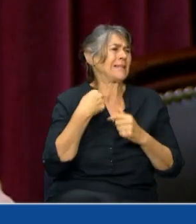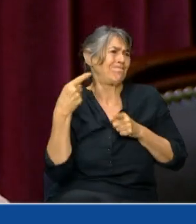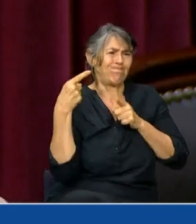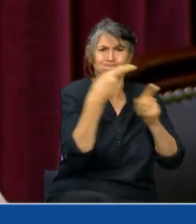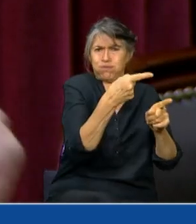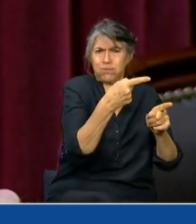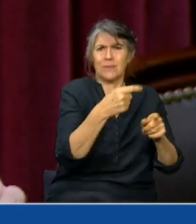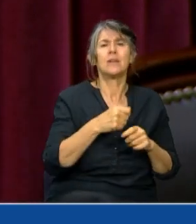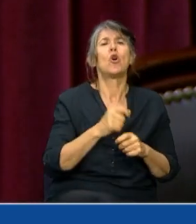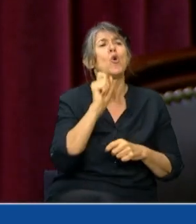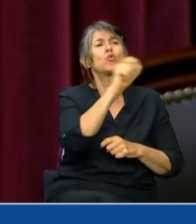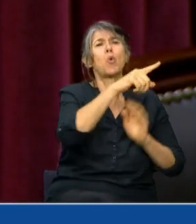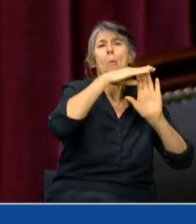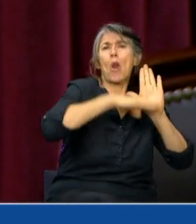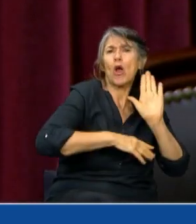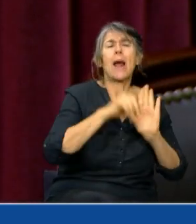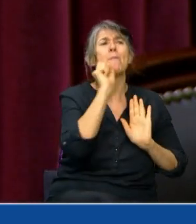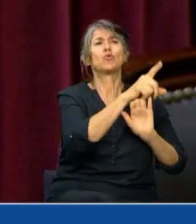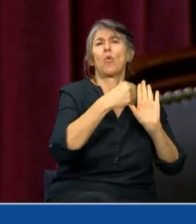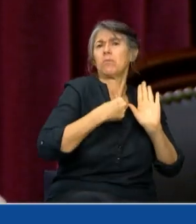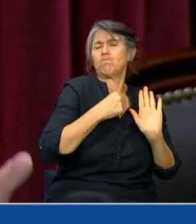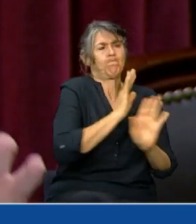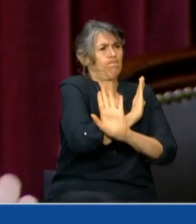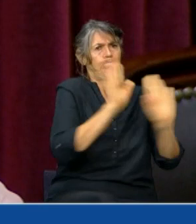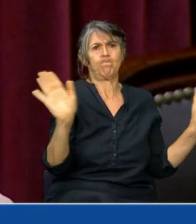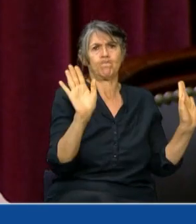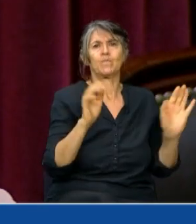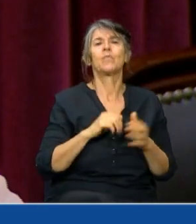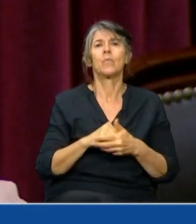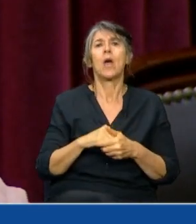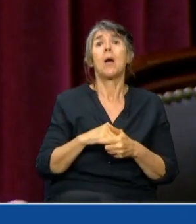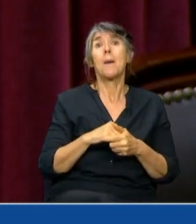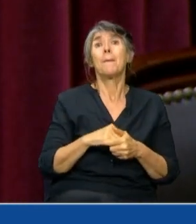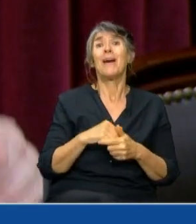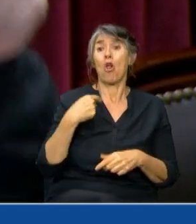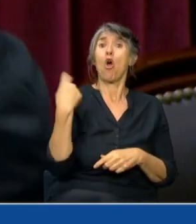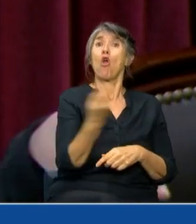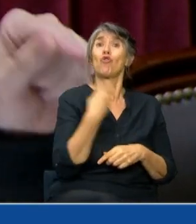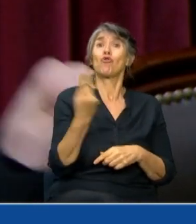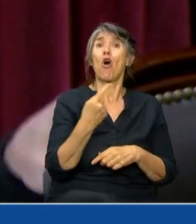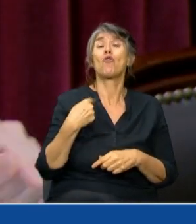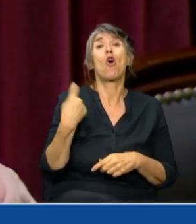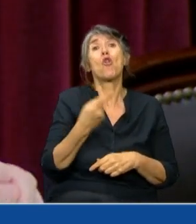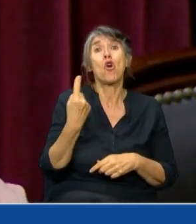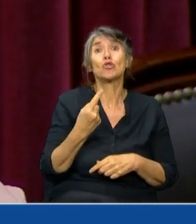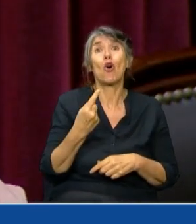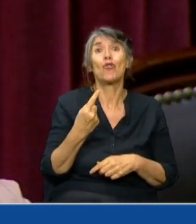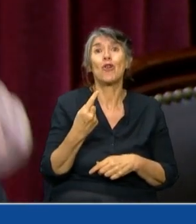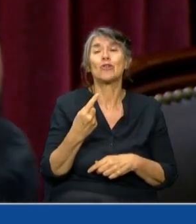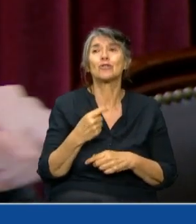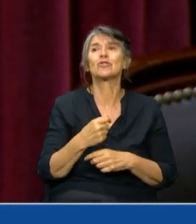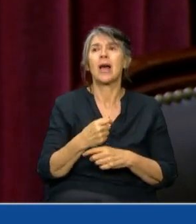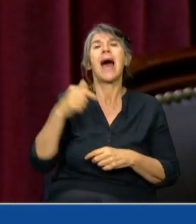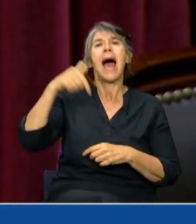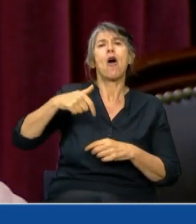programa, ni su estrategia teocrática. Pero como todos estamos observando, ahora caen nuevamente